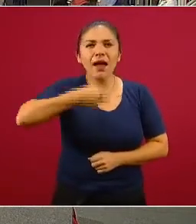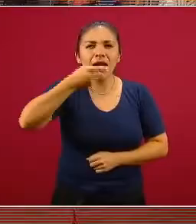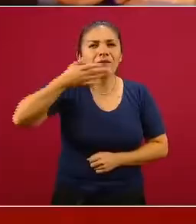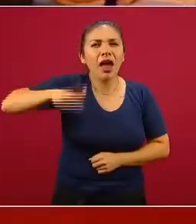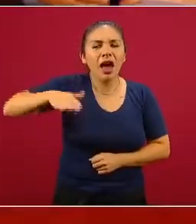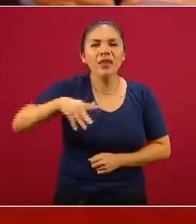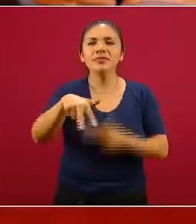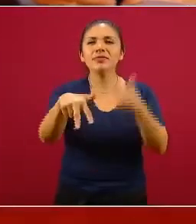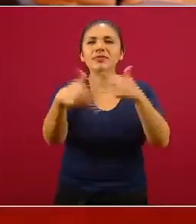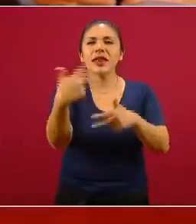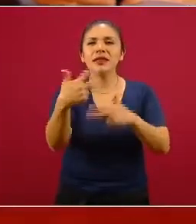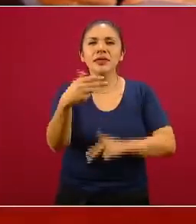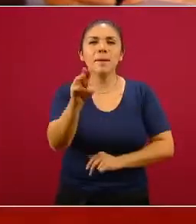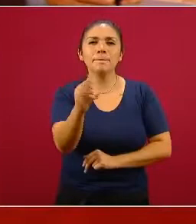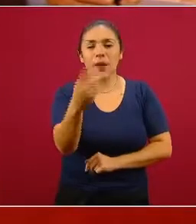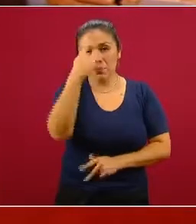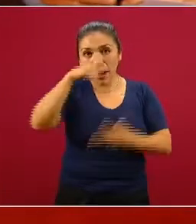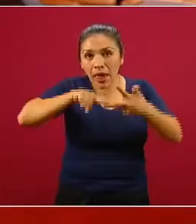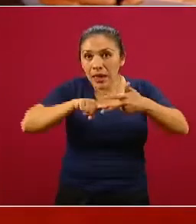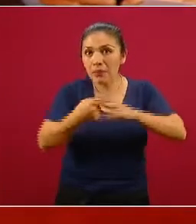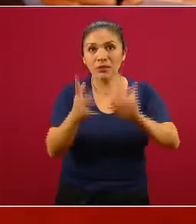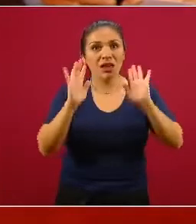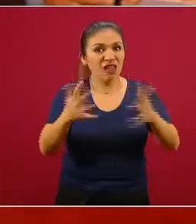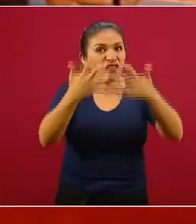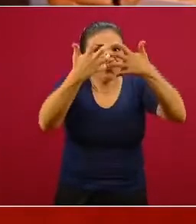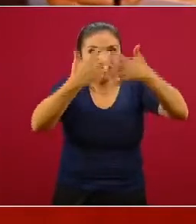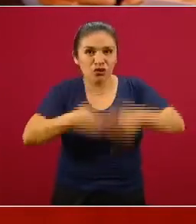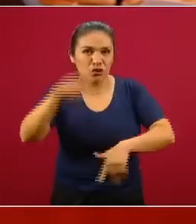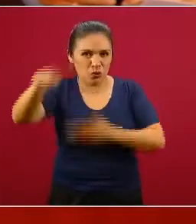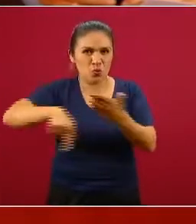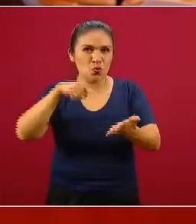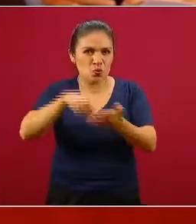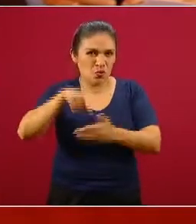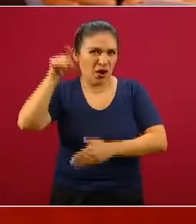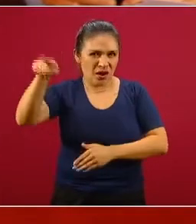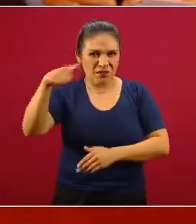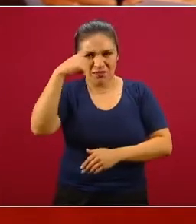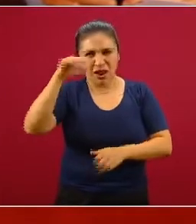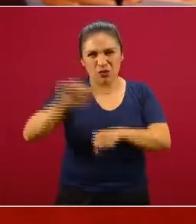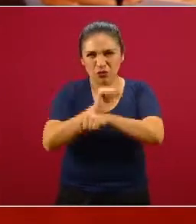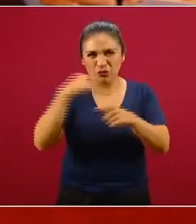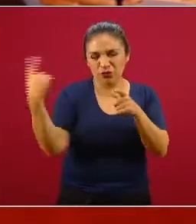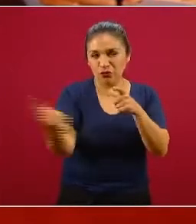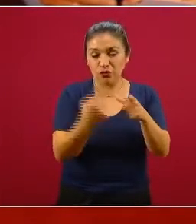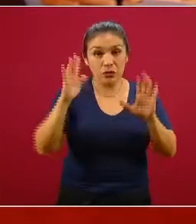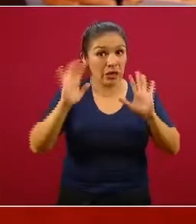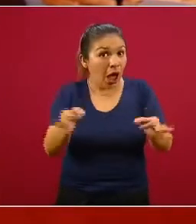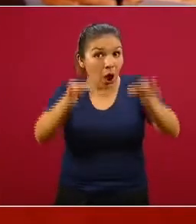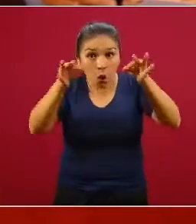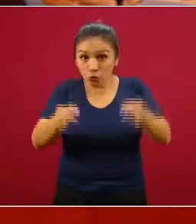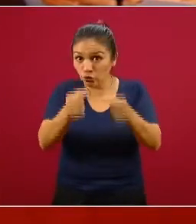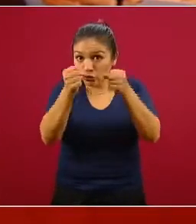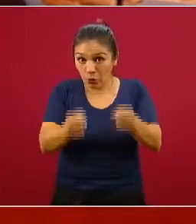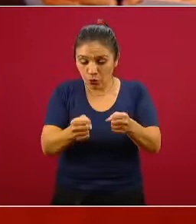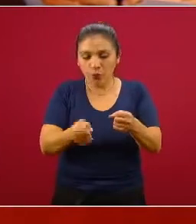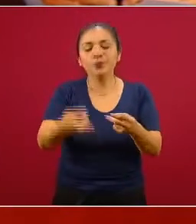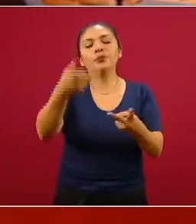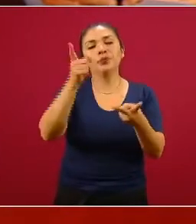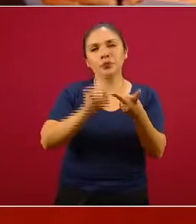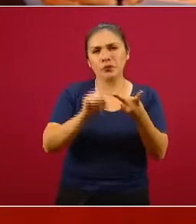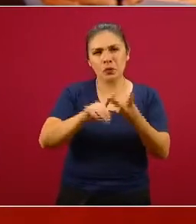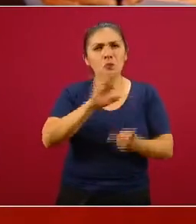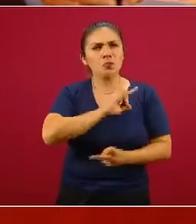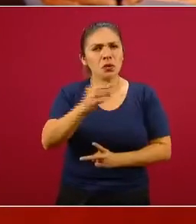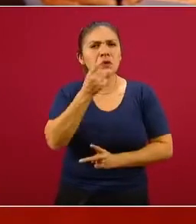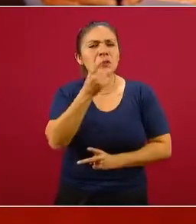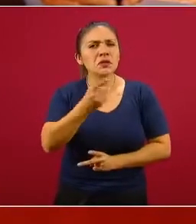13 de mayo para comenzar operaciones con este centro que está en el autódromo, ¿ya es fija? La segunda, si nos puede